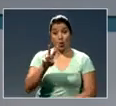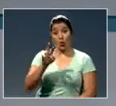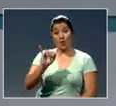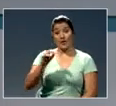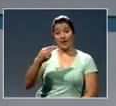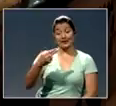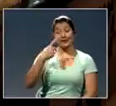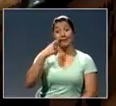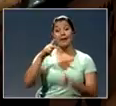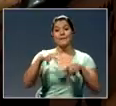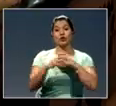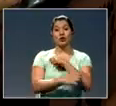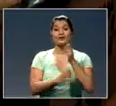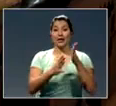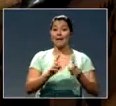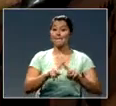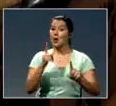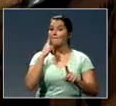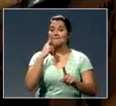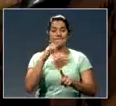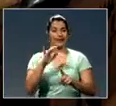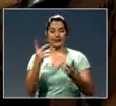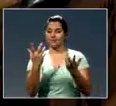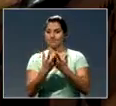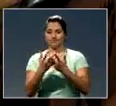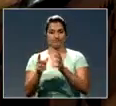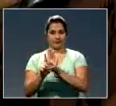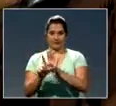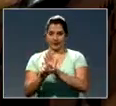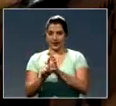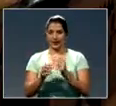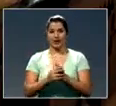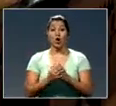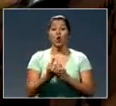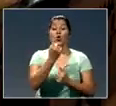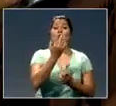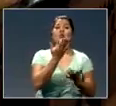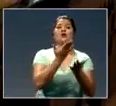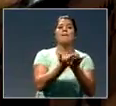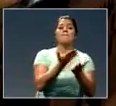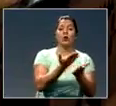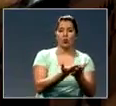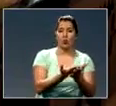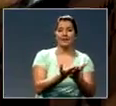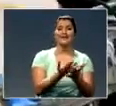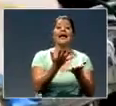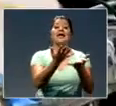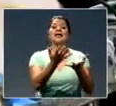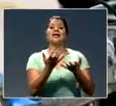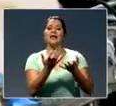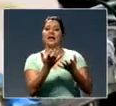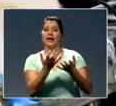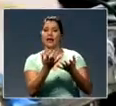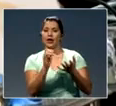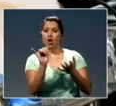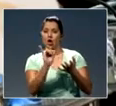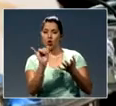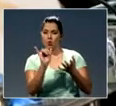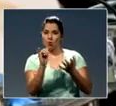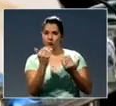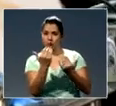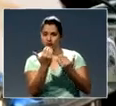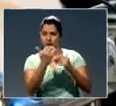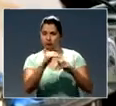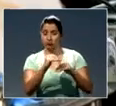inconstitucional. Una moción que condicionaría a un migrante a regularizarse para continuar con un tratamiento contra